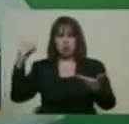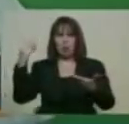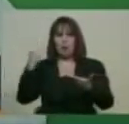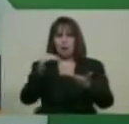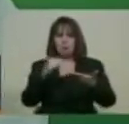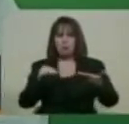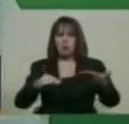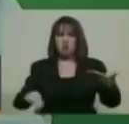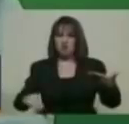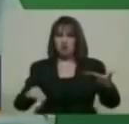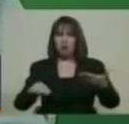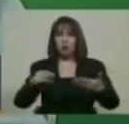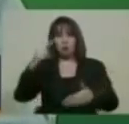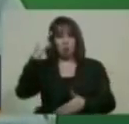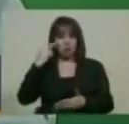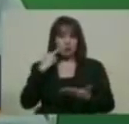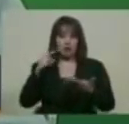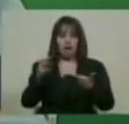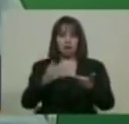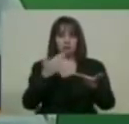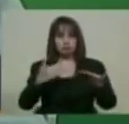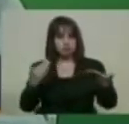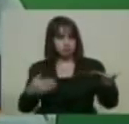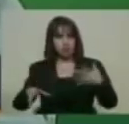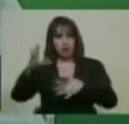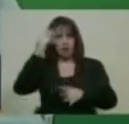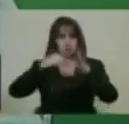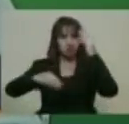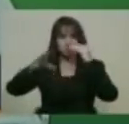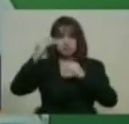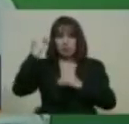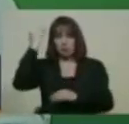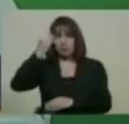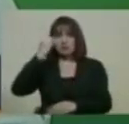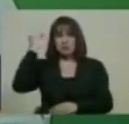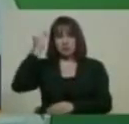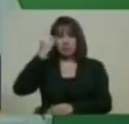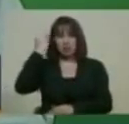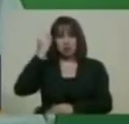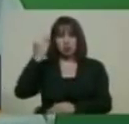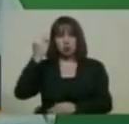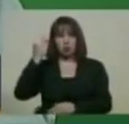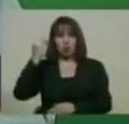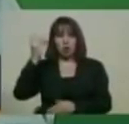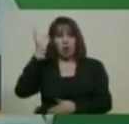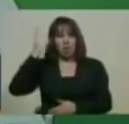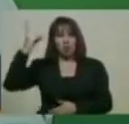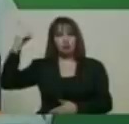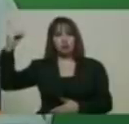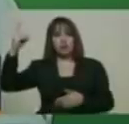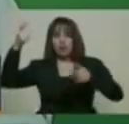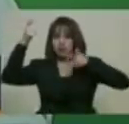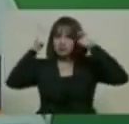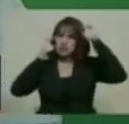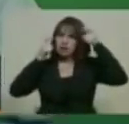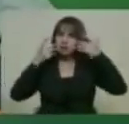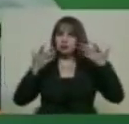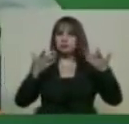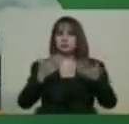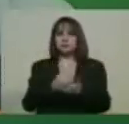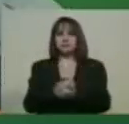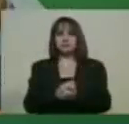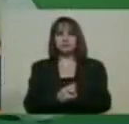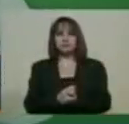doctrina bolivariana, con el conocimiento de las bases del pensamiento y la doctrina de nuestro comandante Hugo Chávez. Y